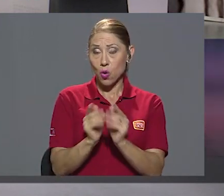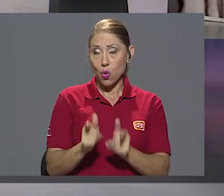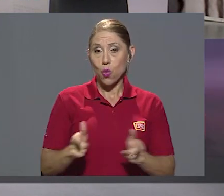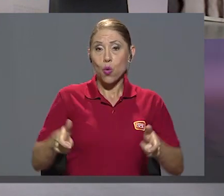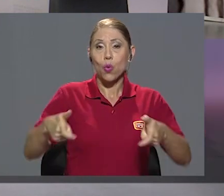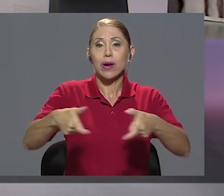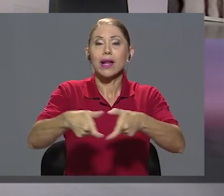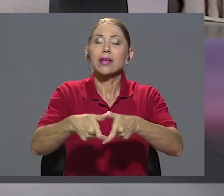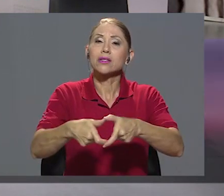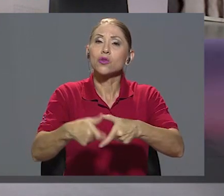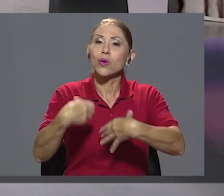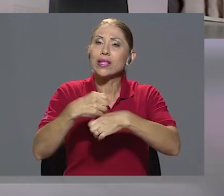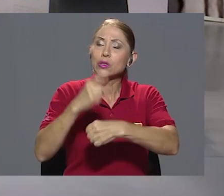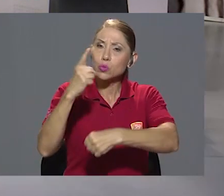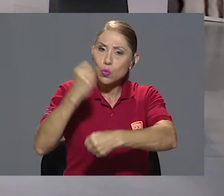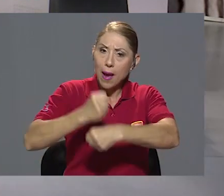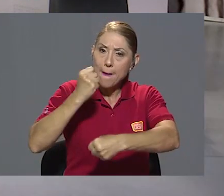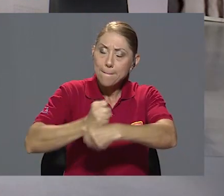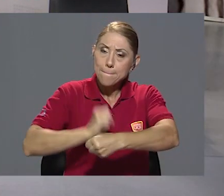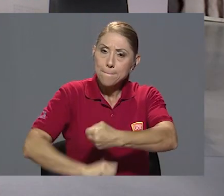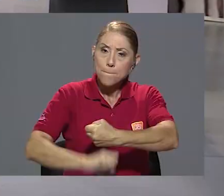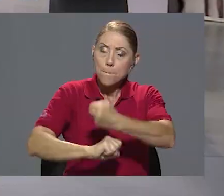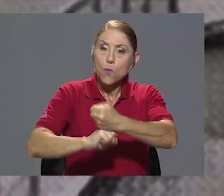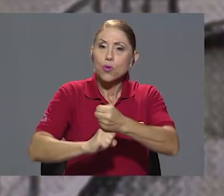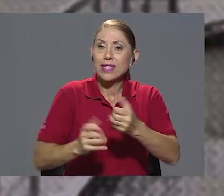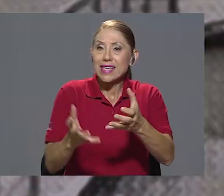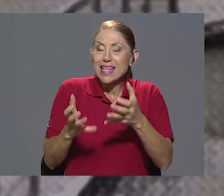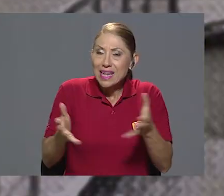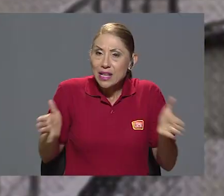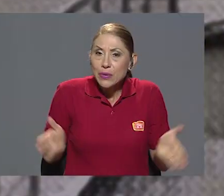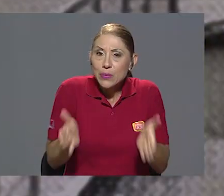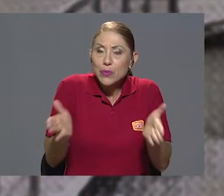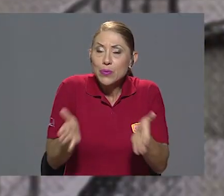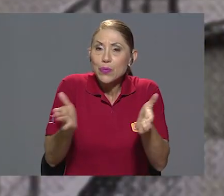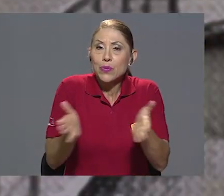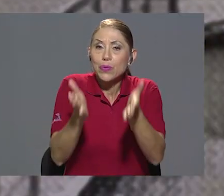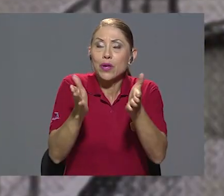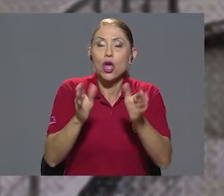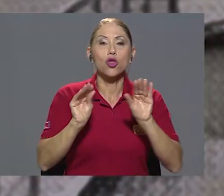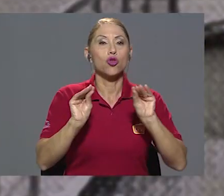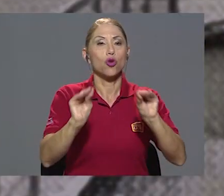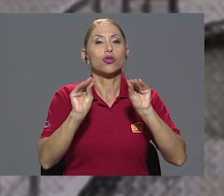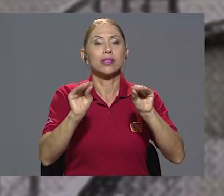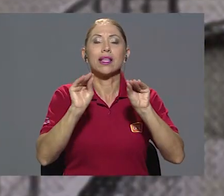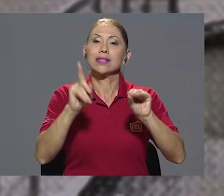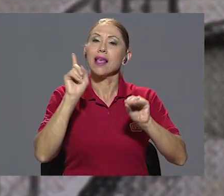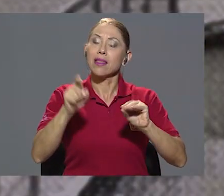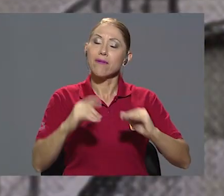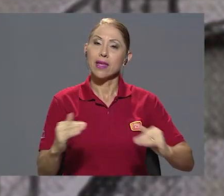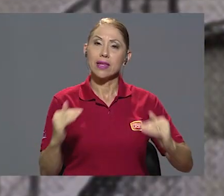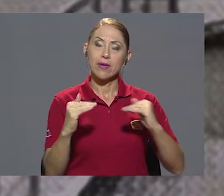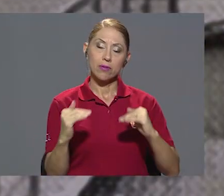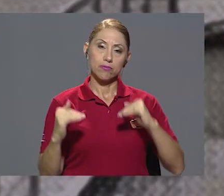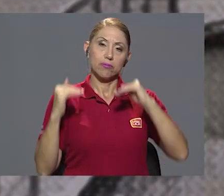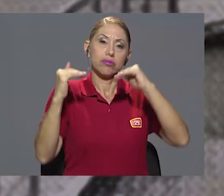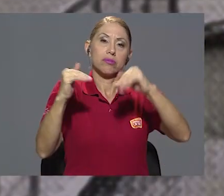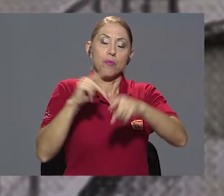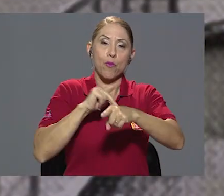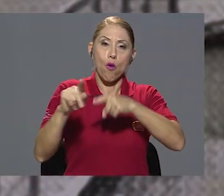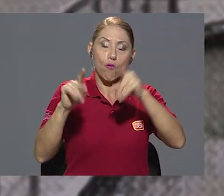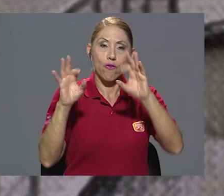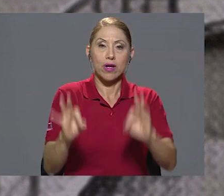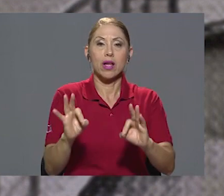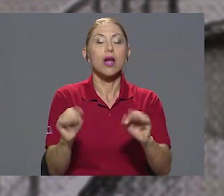Congreso es esa apuesta por impulsar la profesionalización de la docencia y a través de